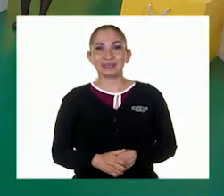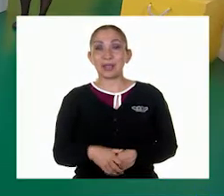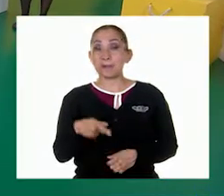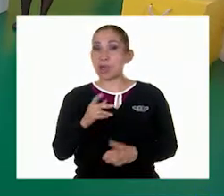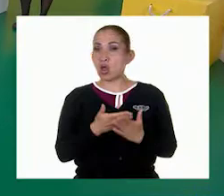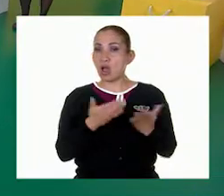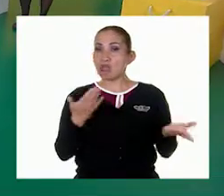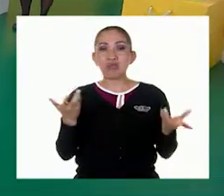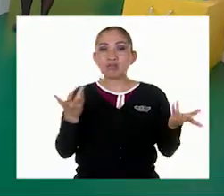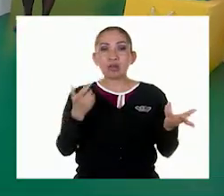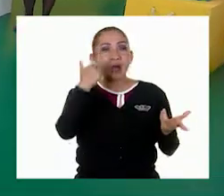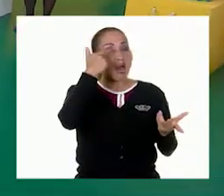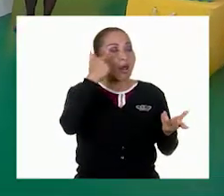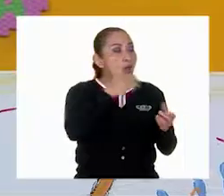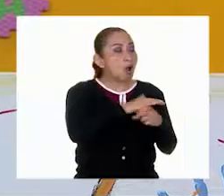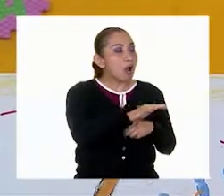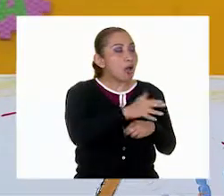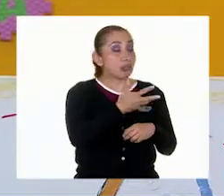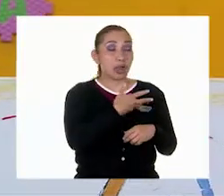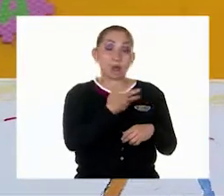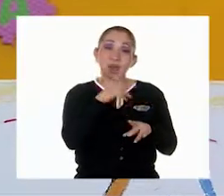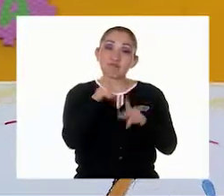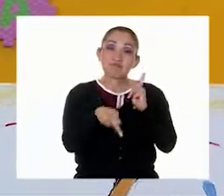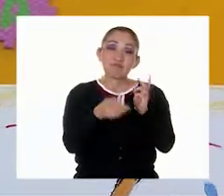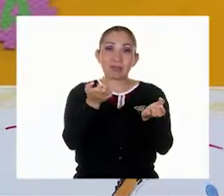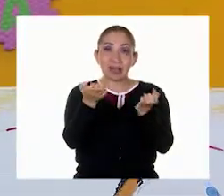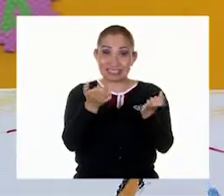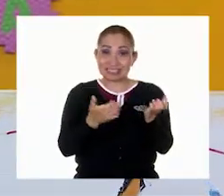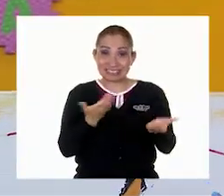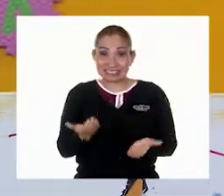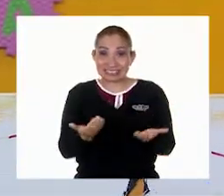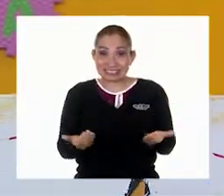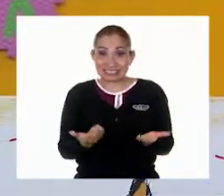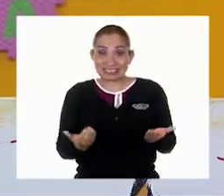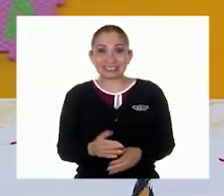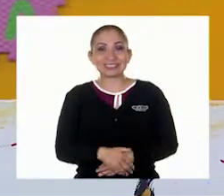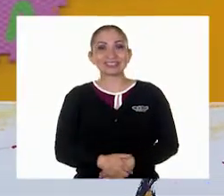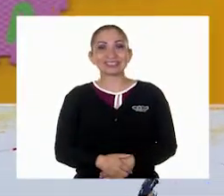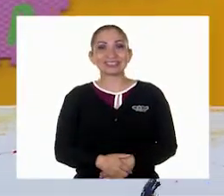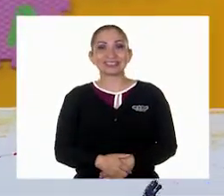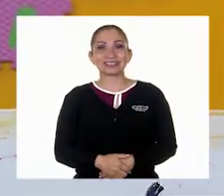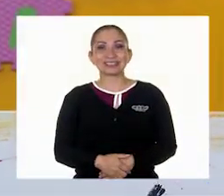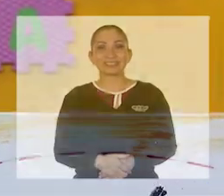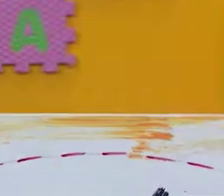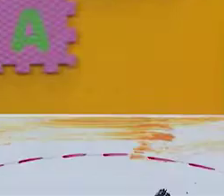Pero antes, ¿qué vamos a hacer, Gloria? Pues tenemos una pausa activa. ¡Vamos a bailar un poco! ¡Vamos a